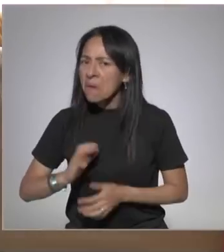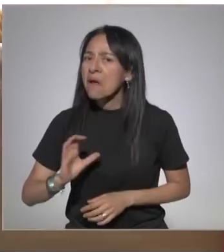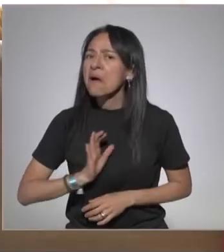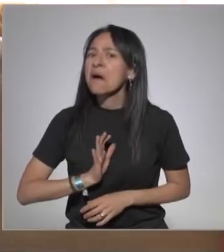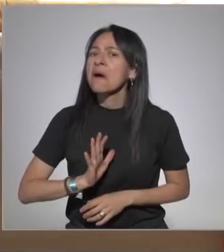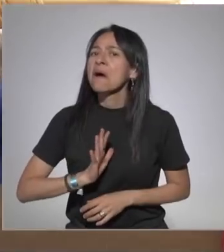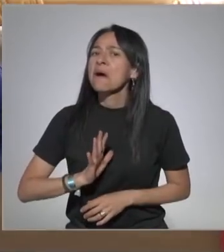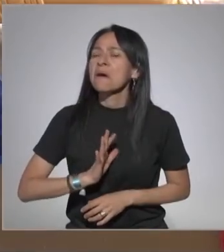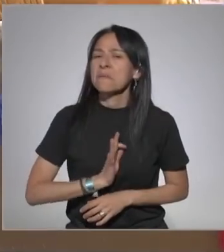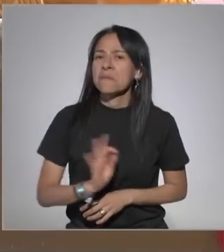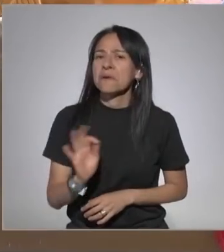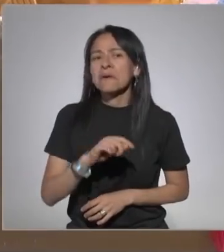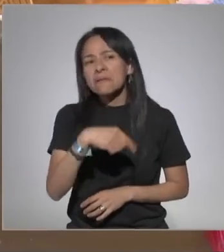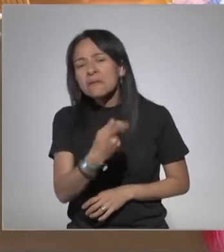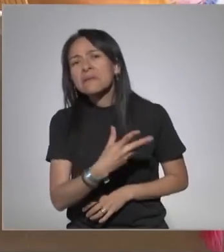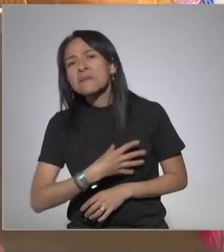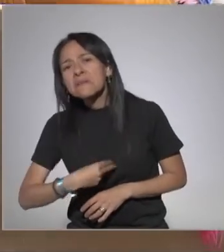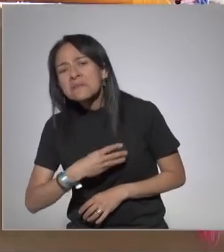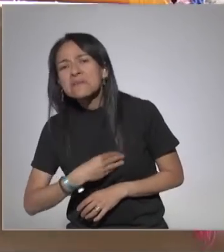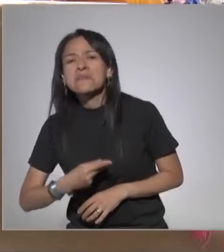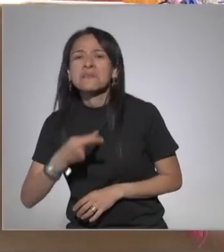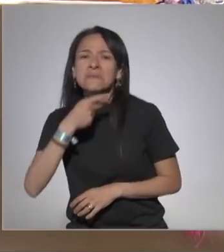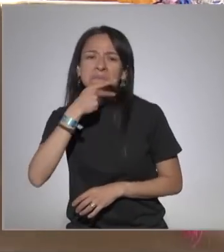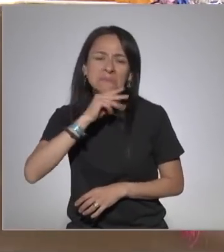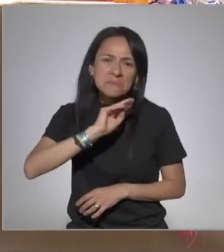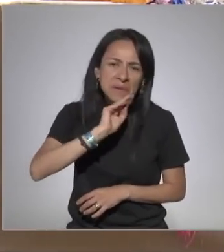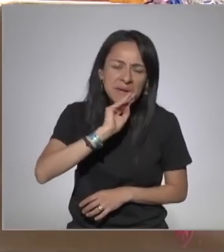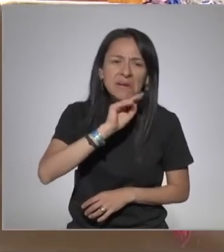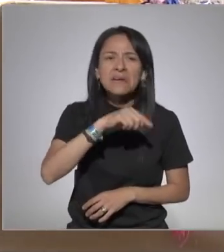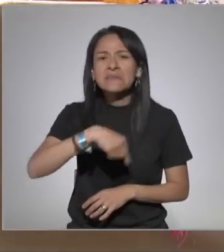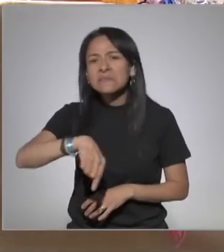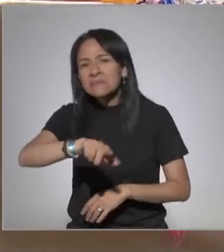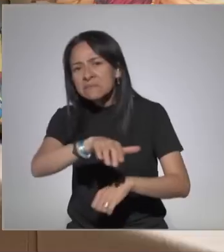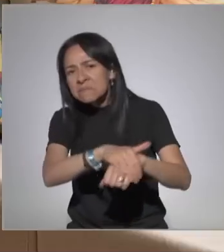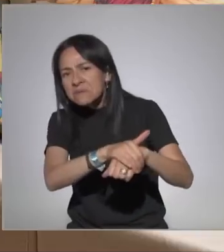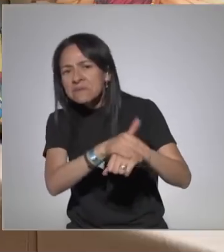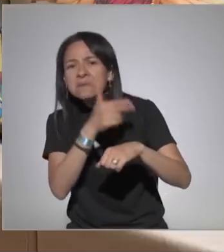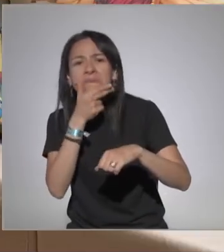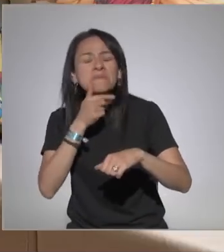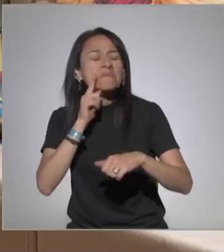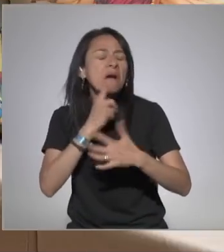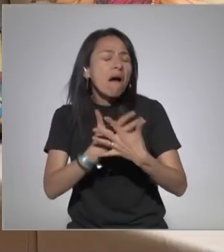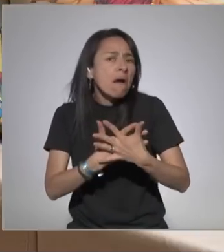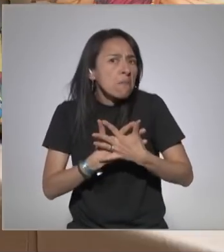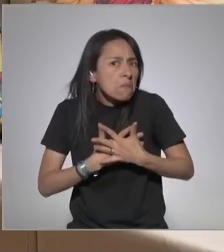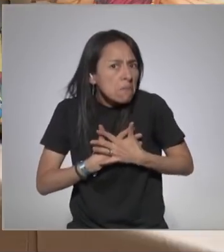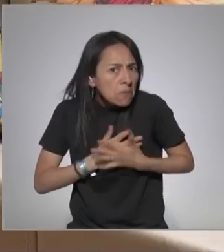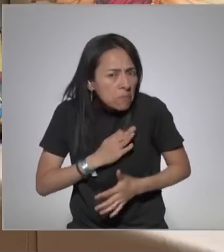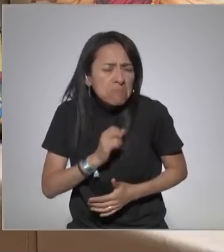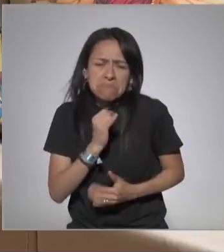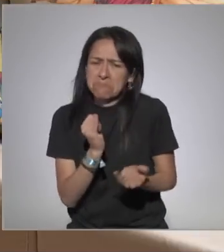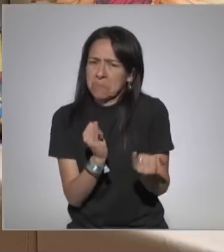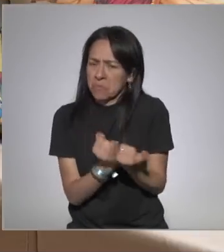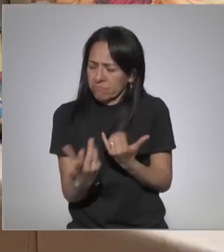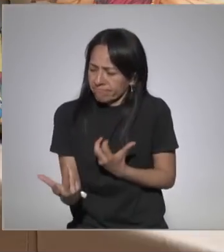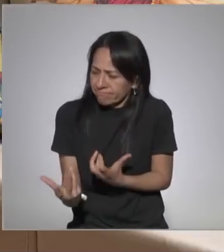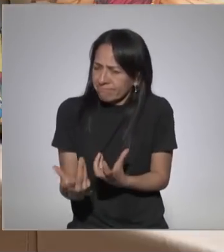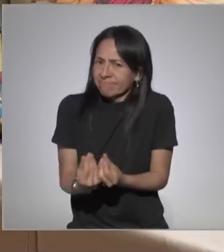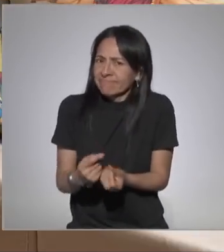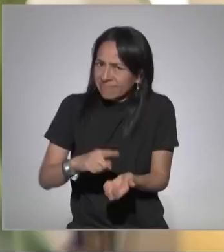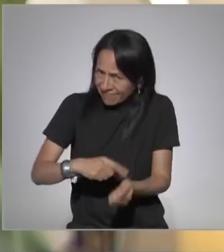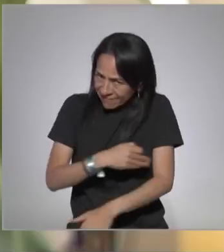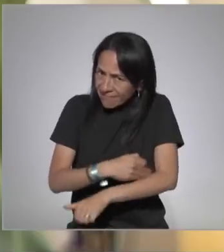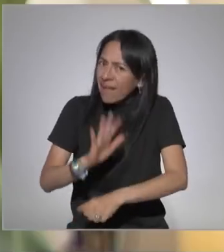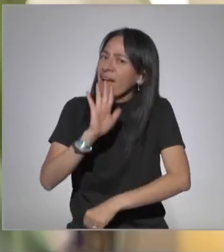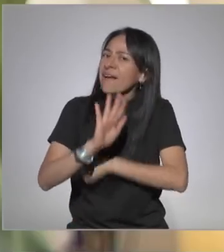el amor a los hijos, a los padres, a los amigos, a las amigas, ¿no?, incluso a los animales que son parte de la familia